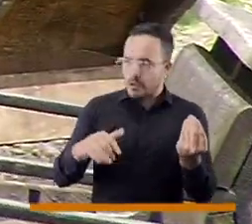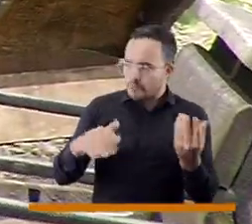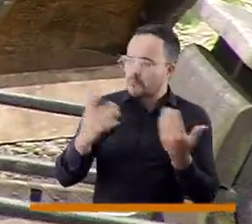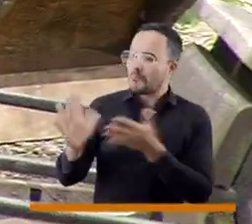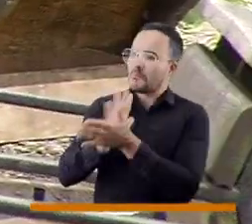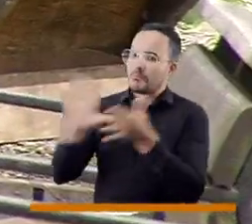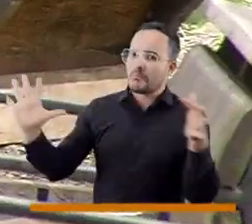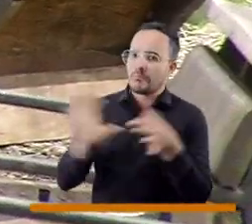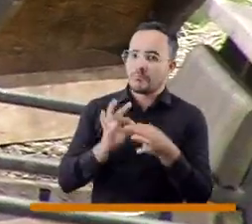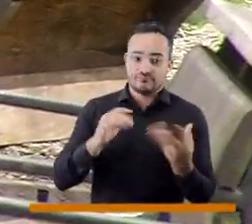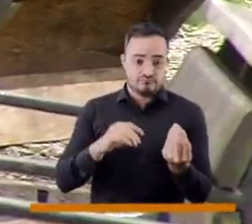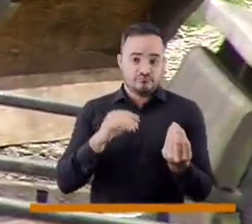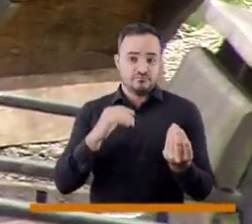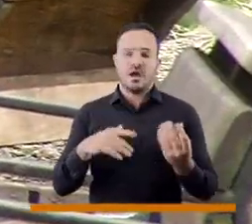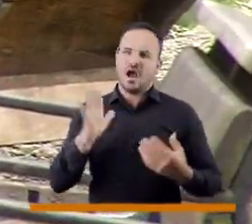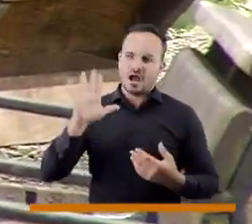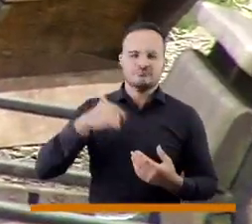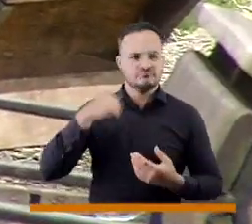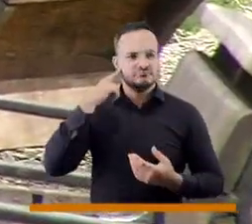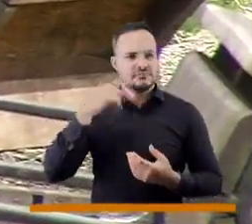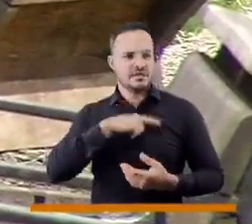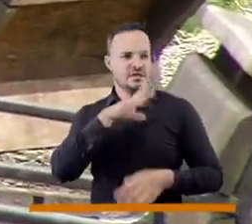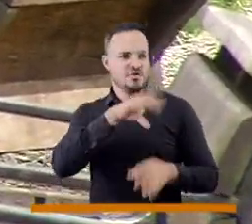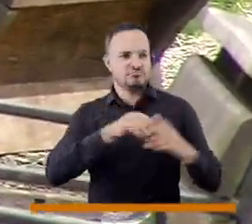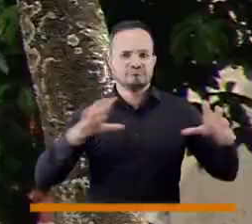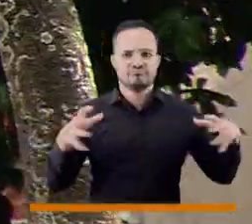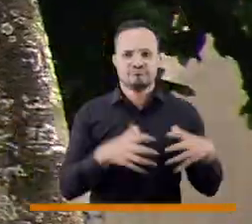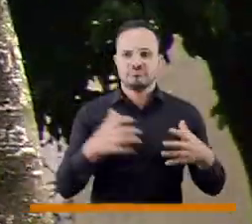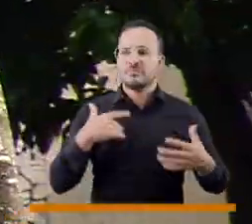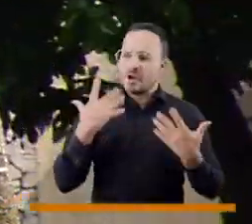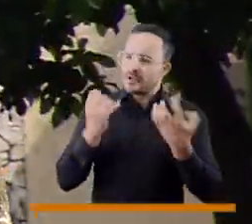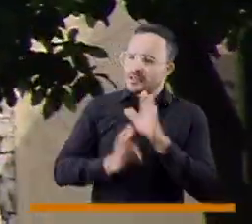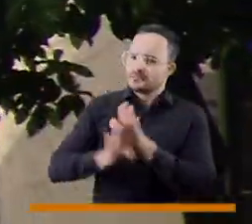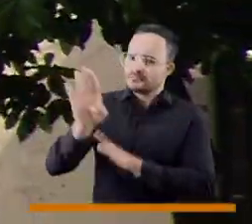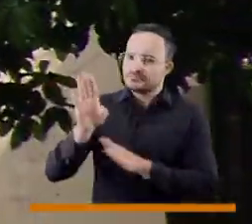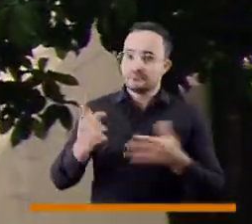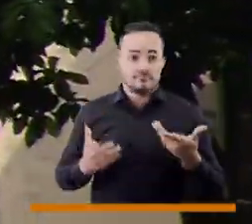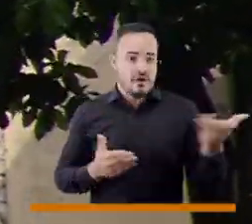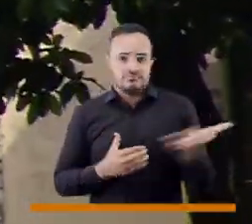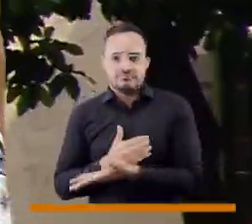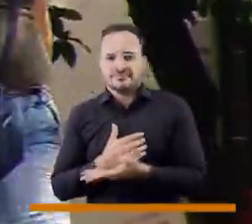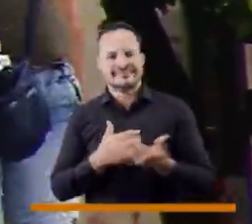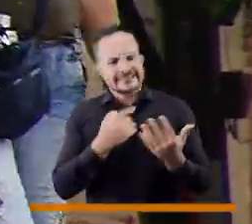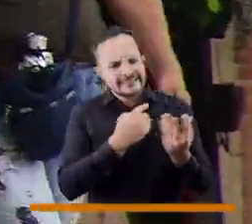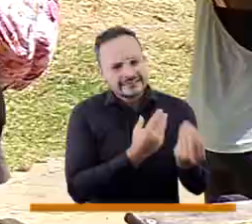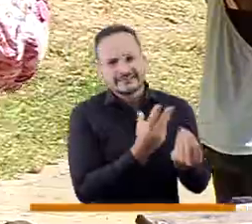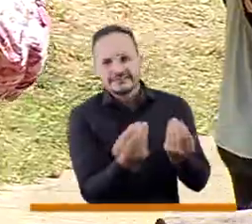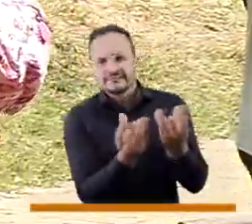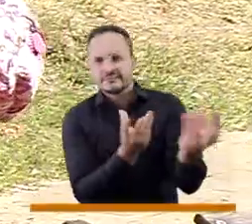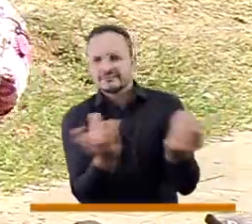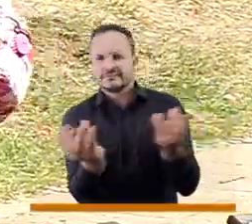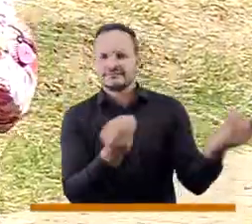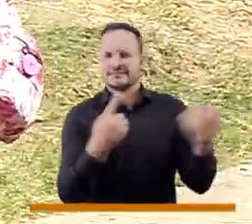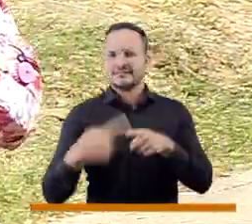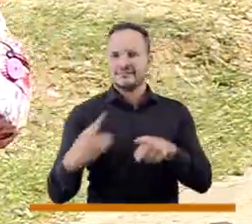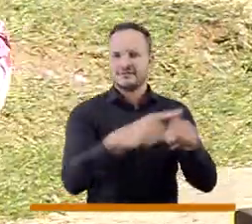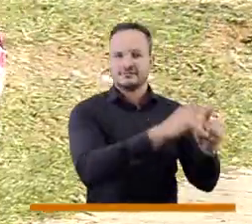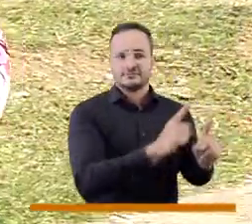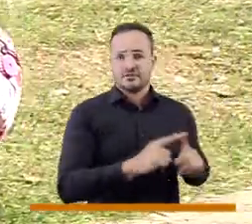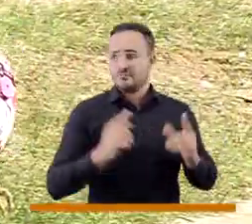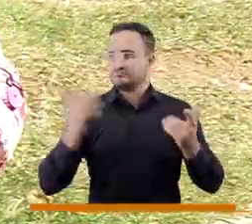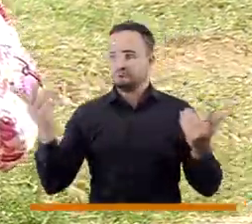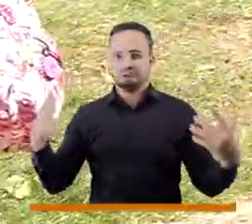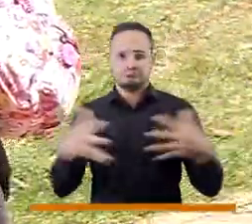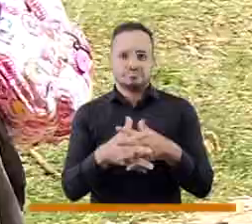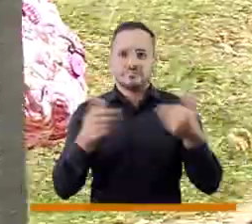están reuniendo para decir, nosotros somos mujeres del sector religioso, vamos a salir adelante, y así sucesivamente todos los sectores